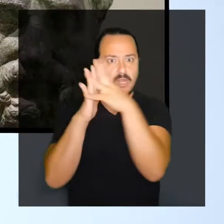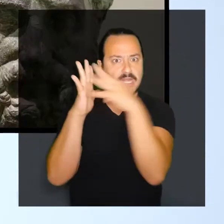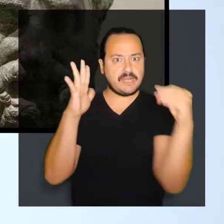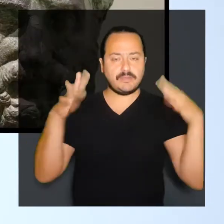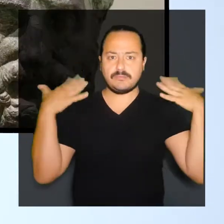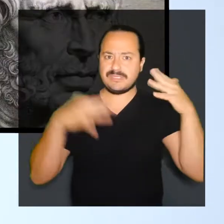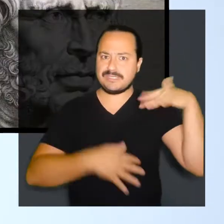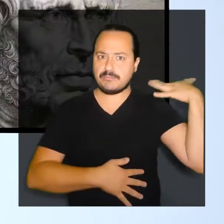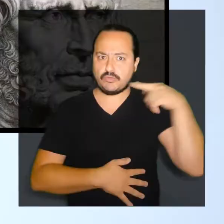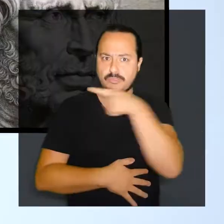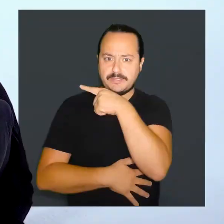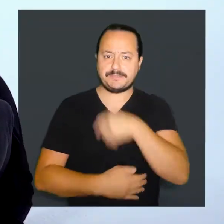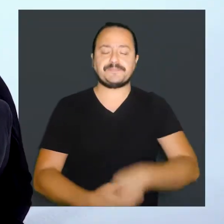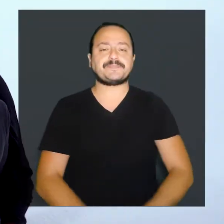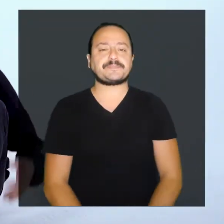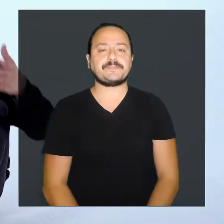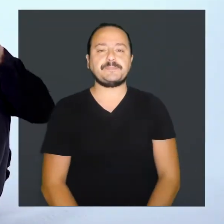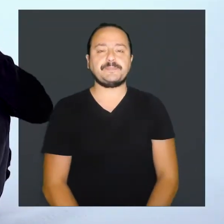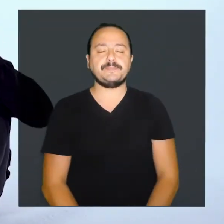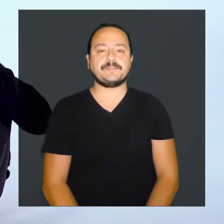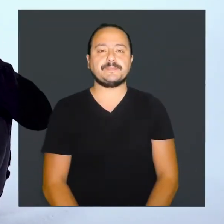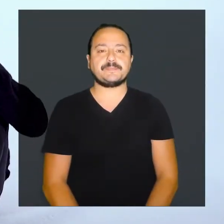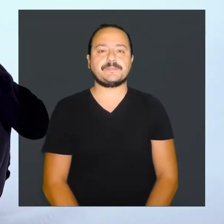Eurípides, Esquilo y Séneca.